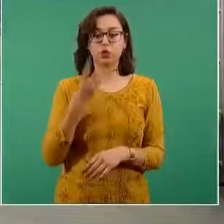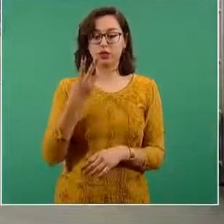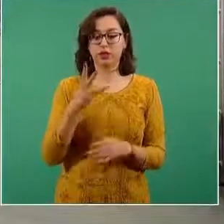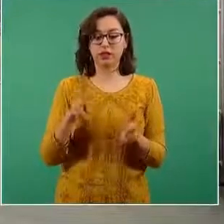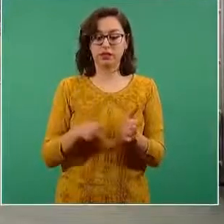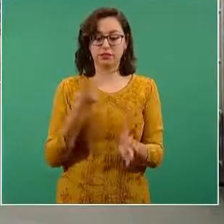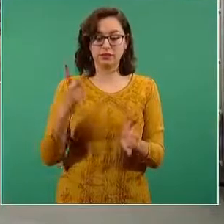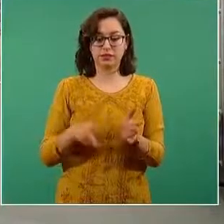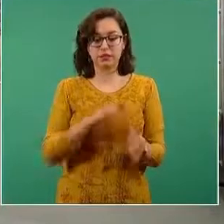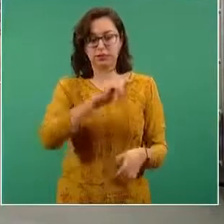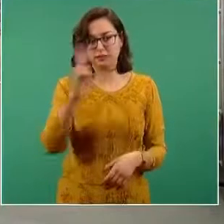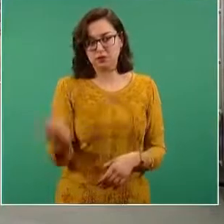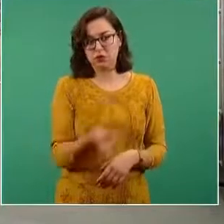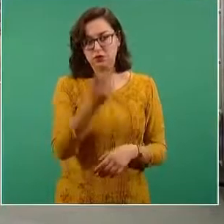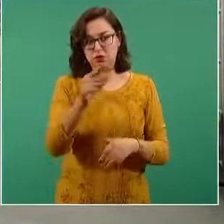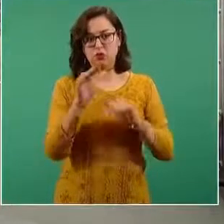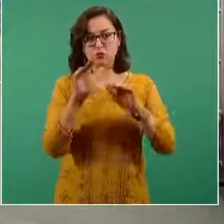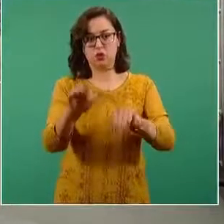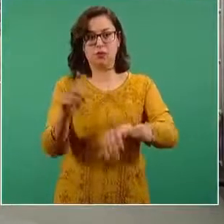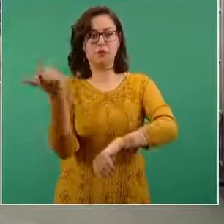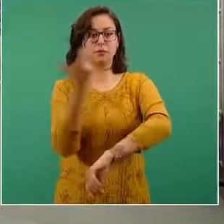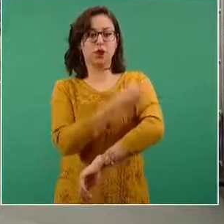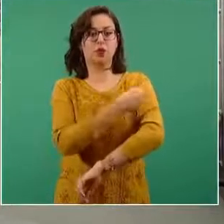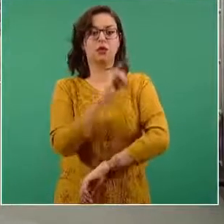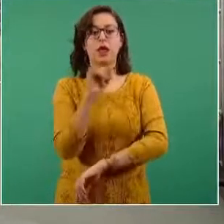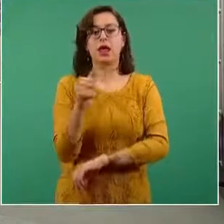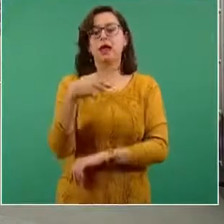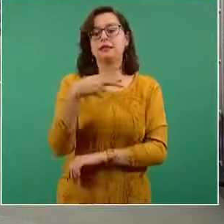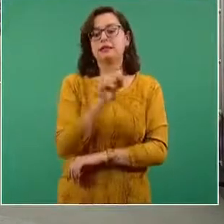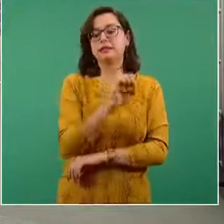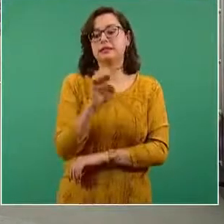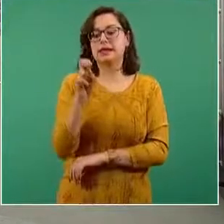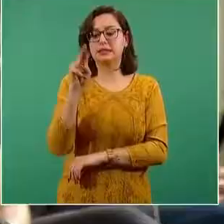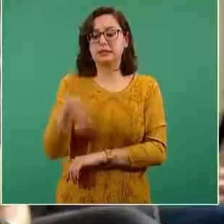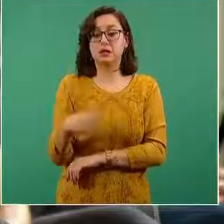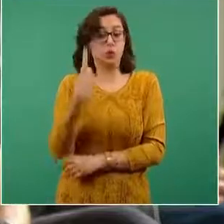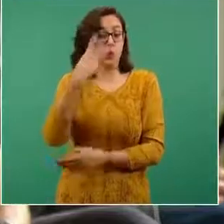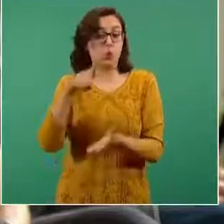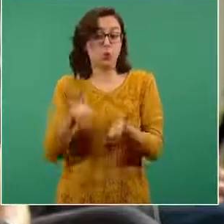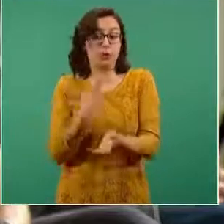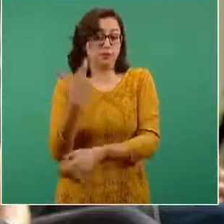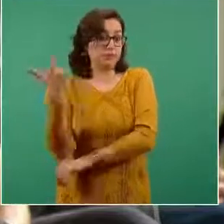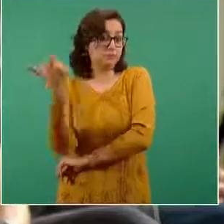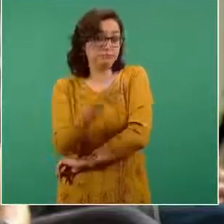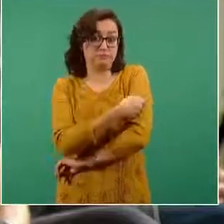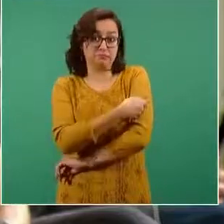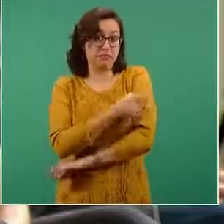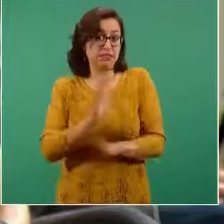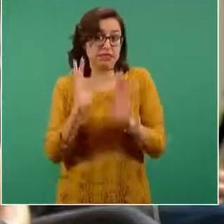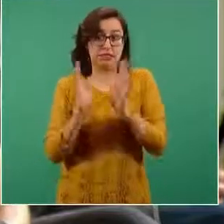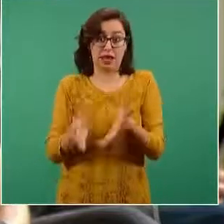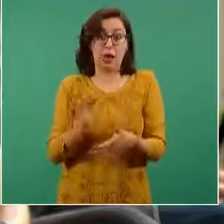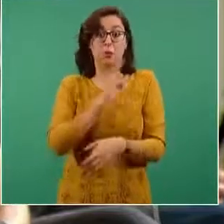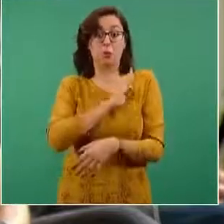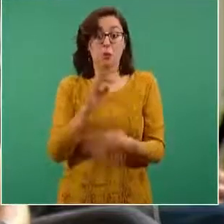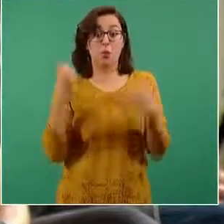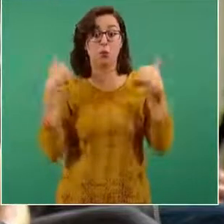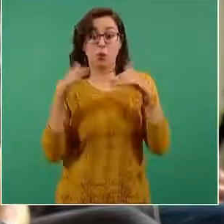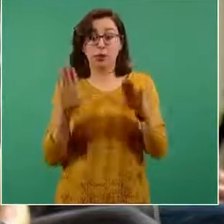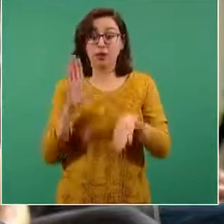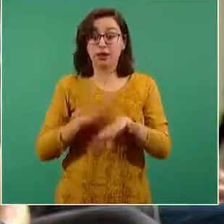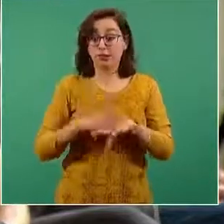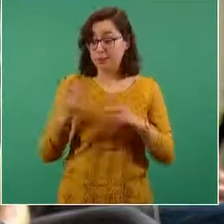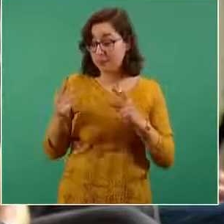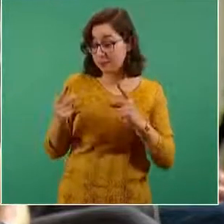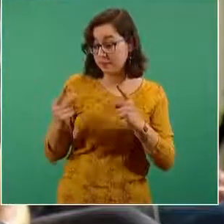vacuna Janssen. Unidosis, ¿podríamos avanzar más? ¿Hay intención